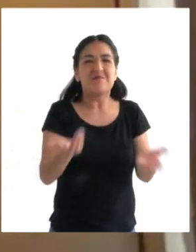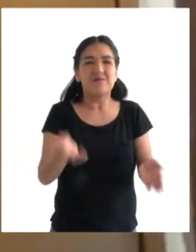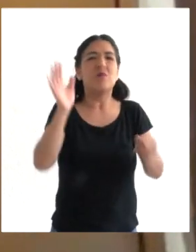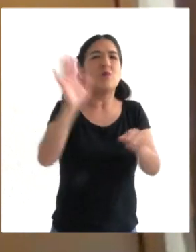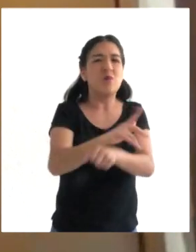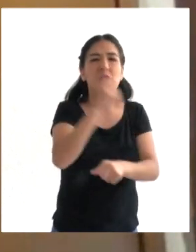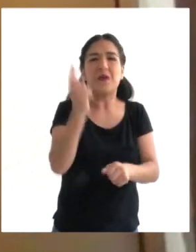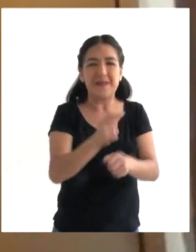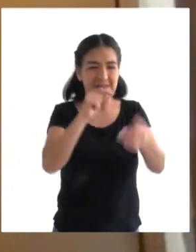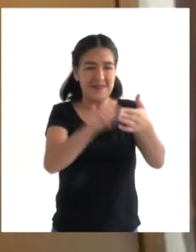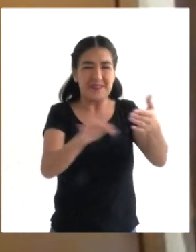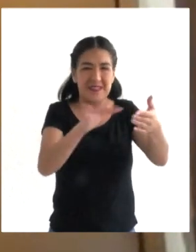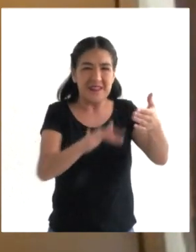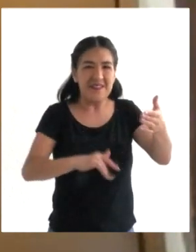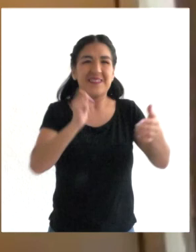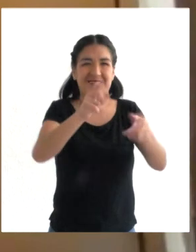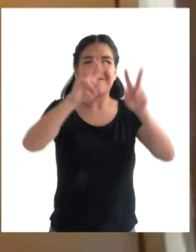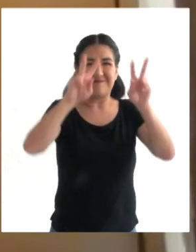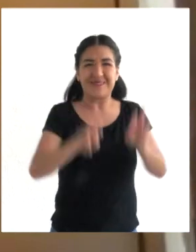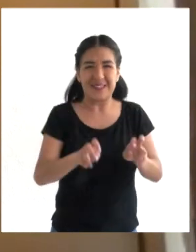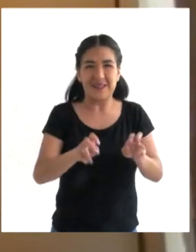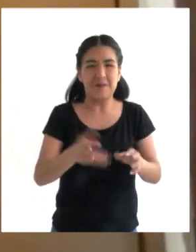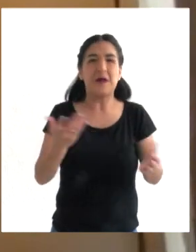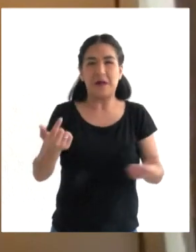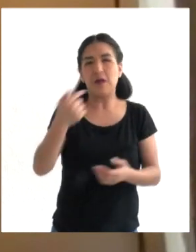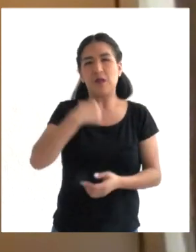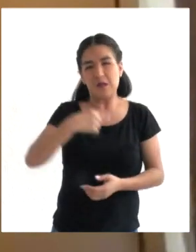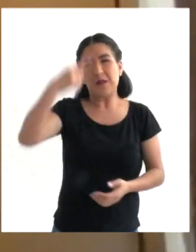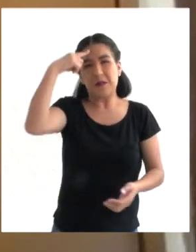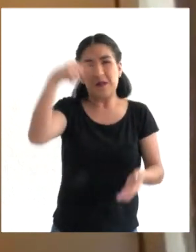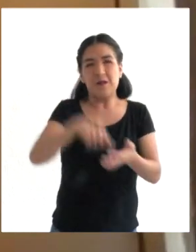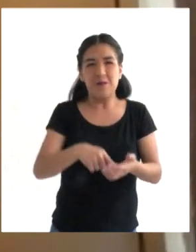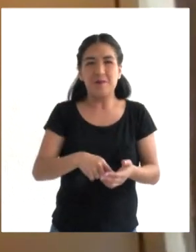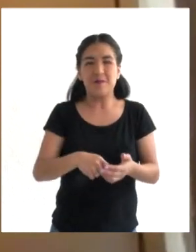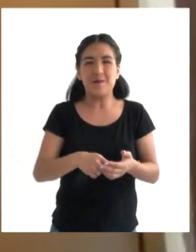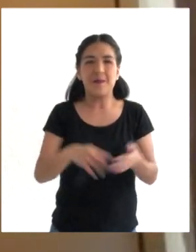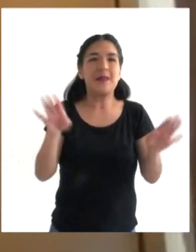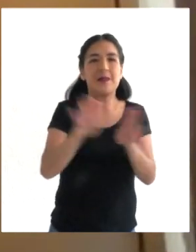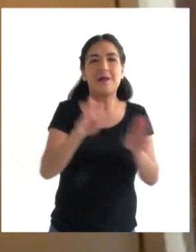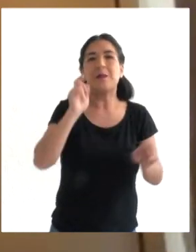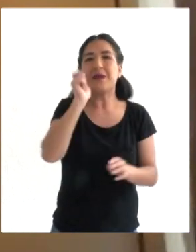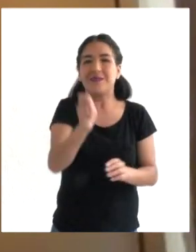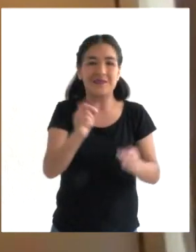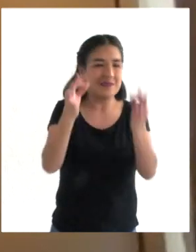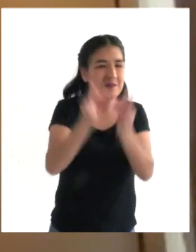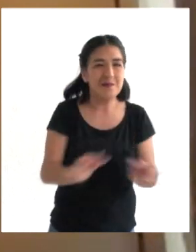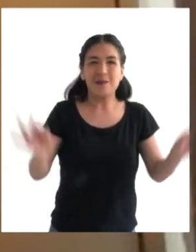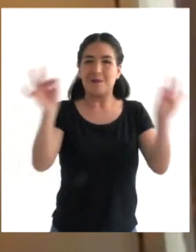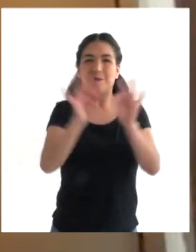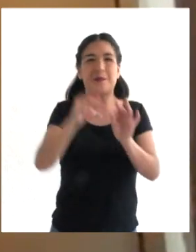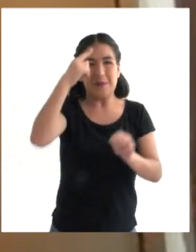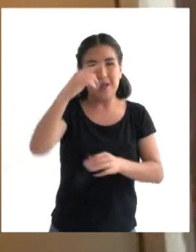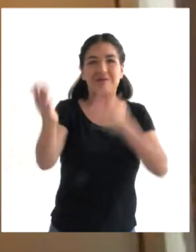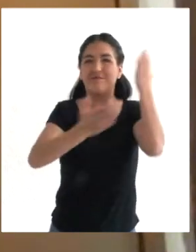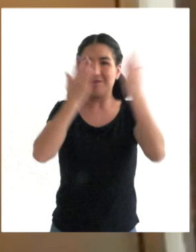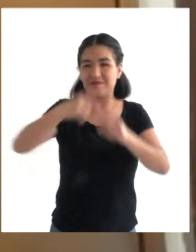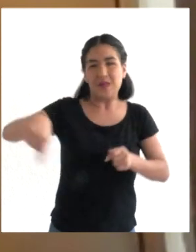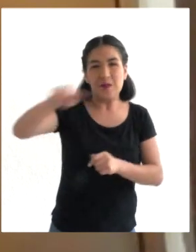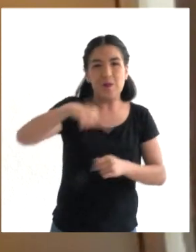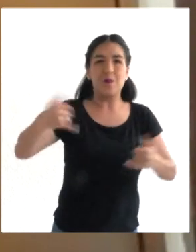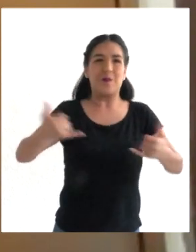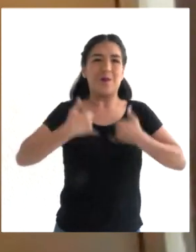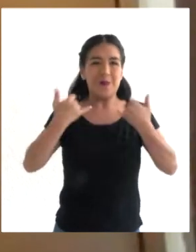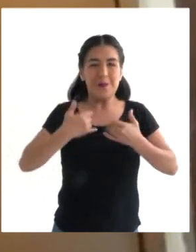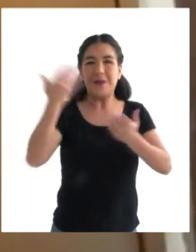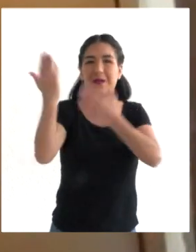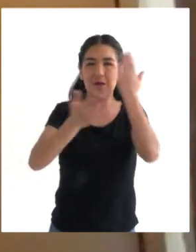están planteando de esa manera? Yo creo que es una herramienta muy importante para los estudiantes. Se